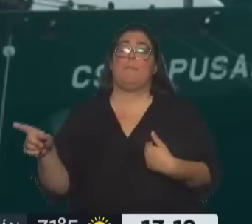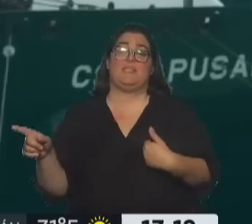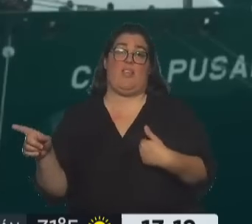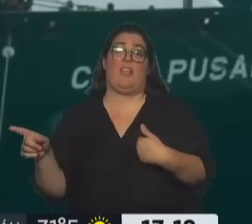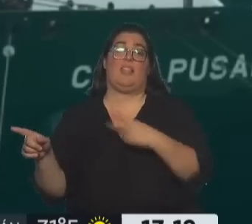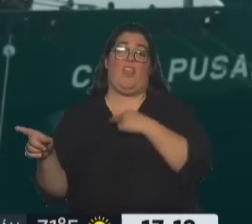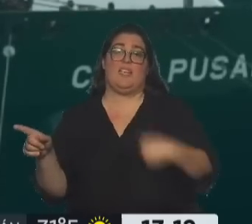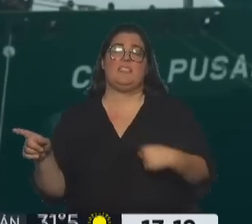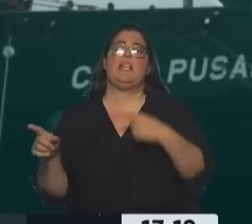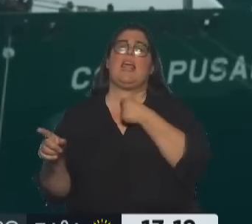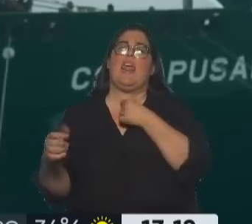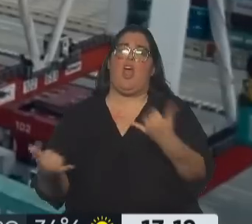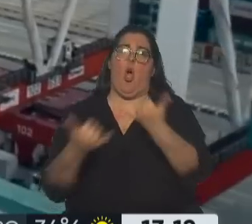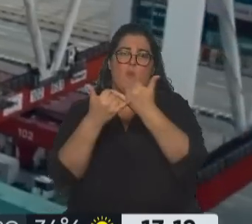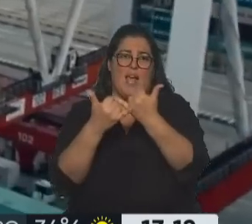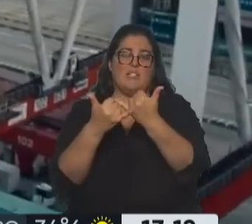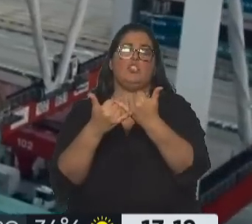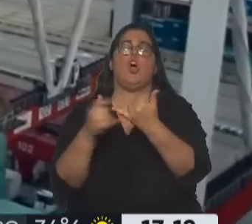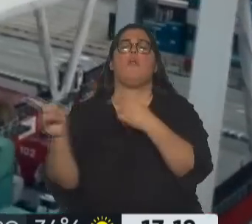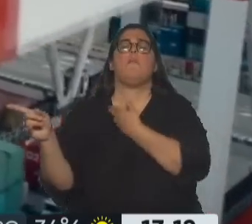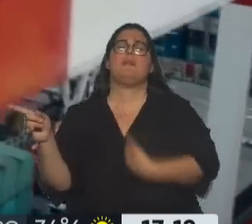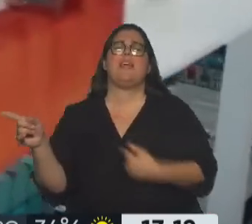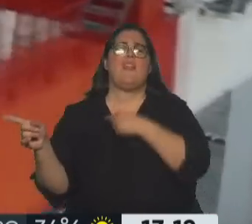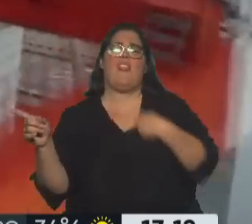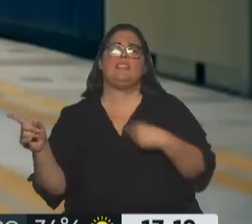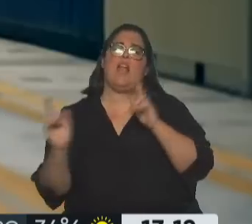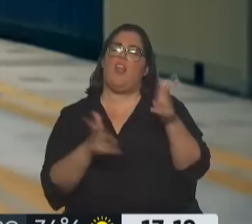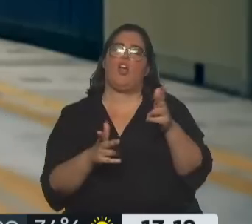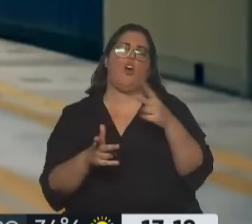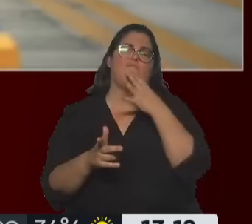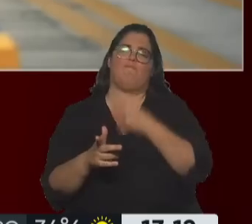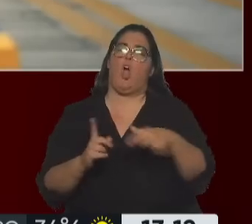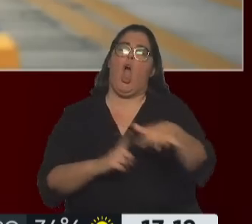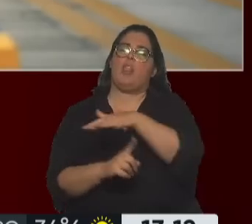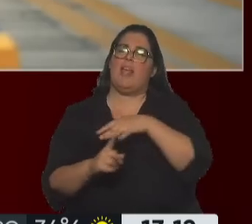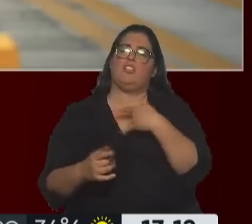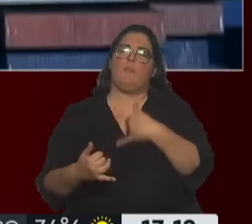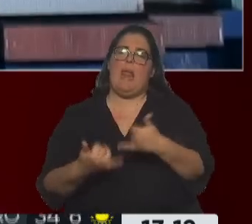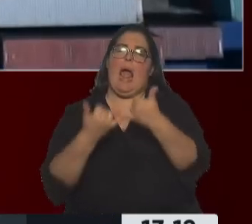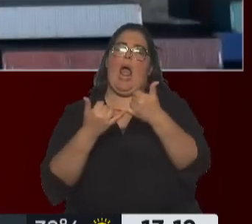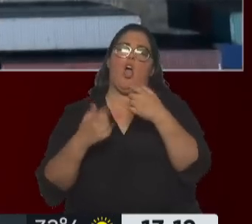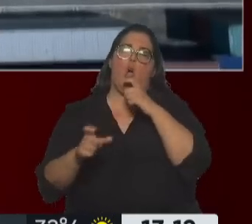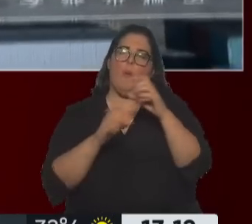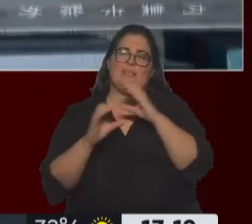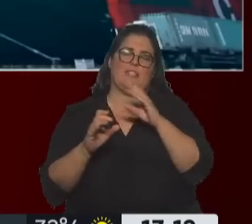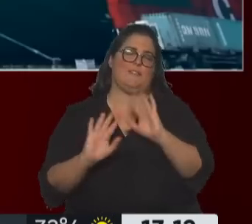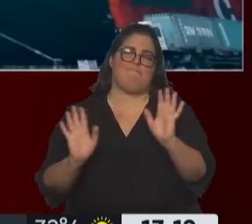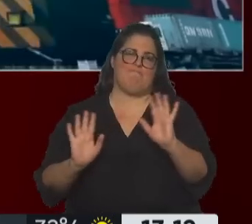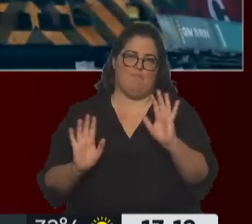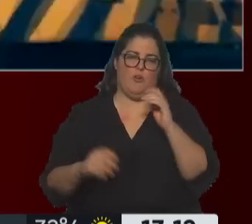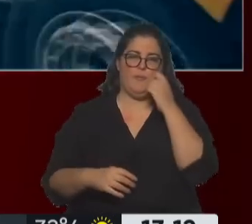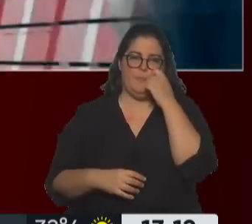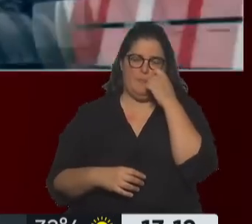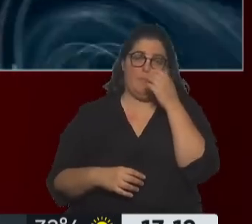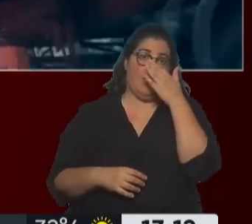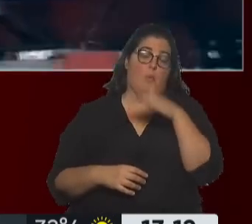conversación telefónica. Xi Jinping le dijo que no estaba la atmósfera creada para este tipo de conversaciones. Después,